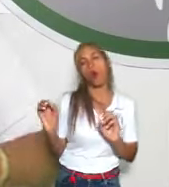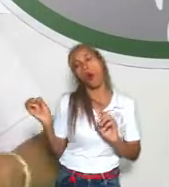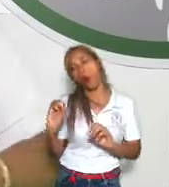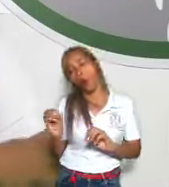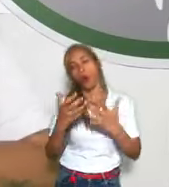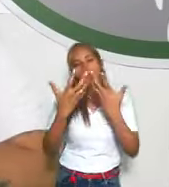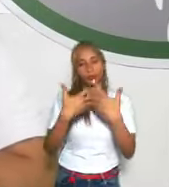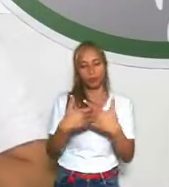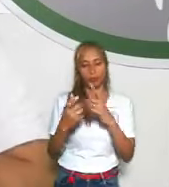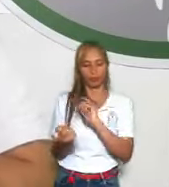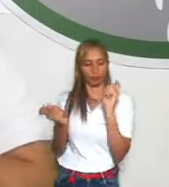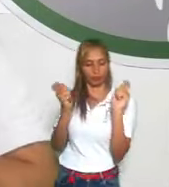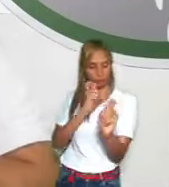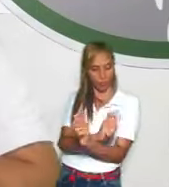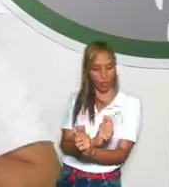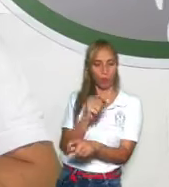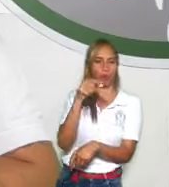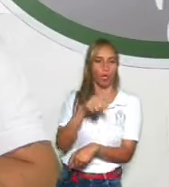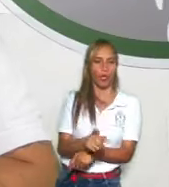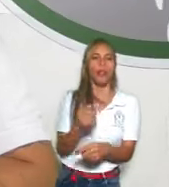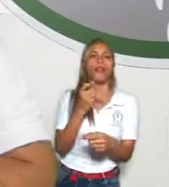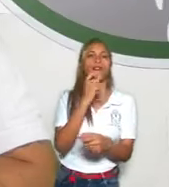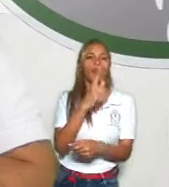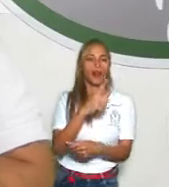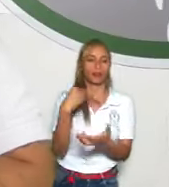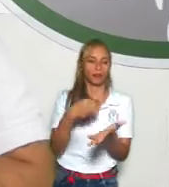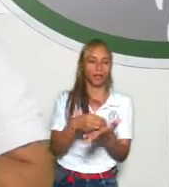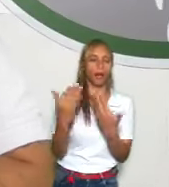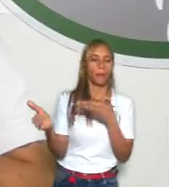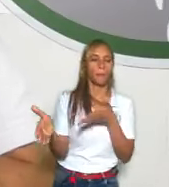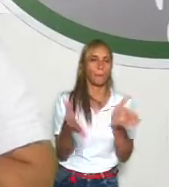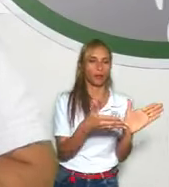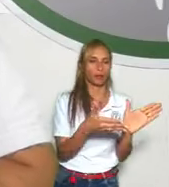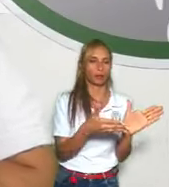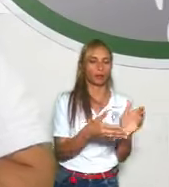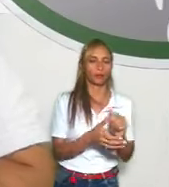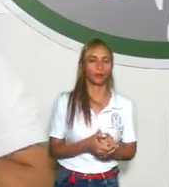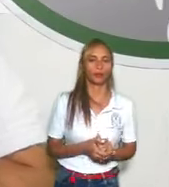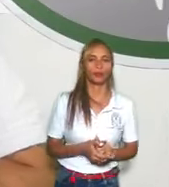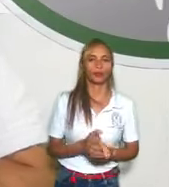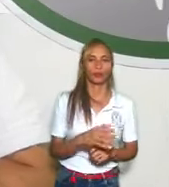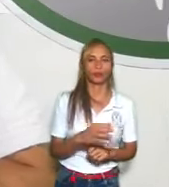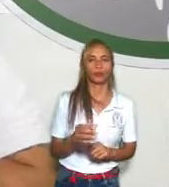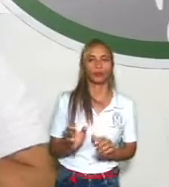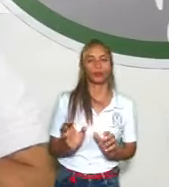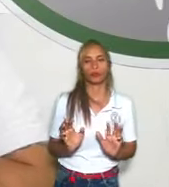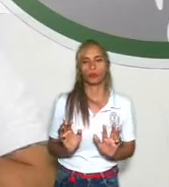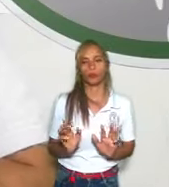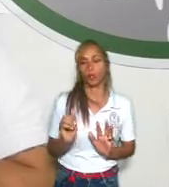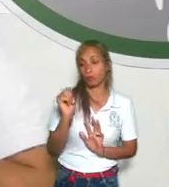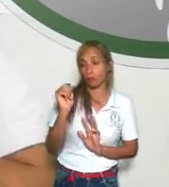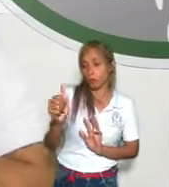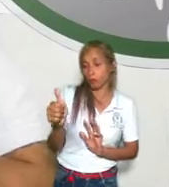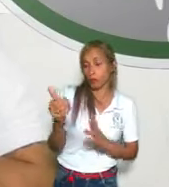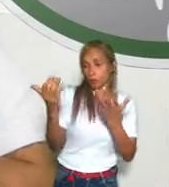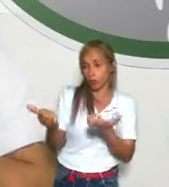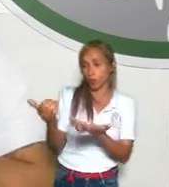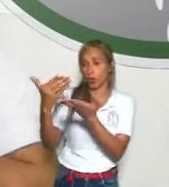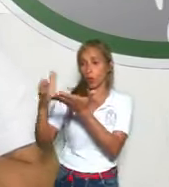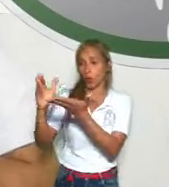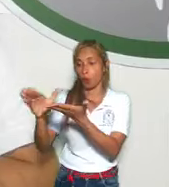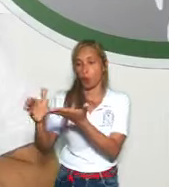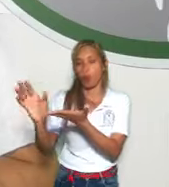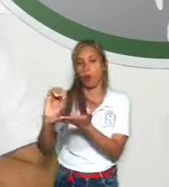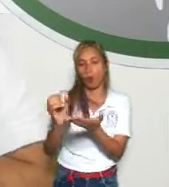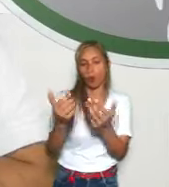está en su plena libertad de escoger si es el proveedor Empresas Públicas de Calarcá o si él mismo lo quiere comprar, y ya nosotros entramos